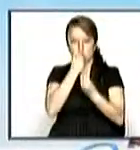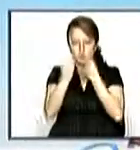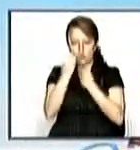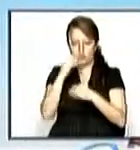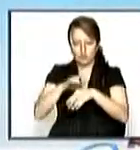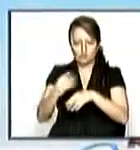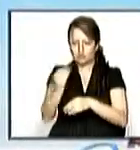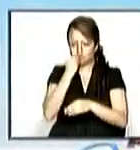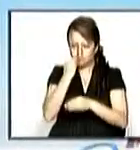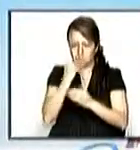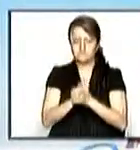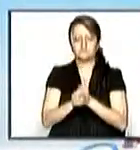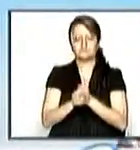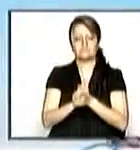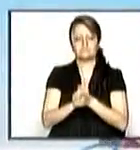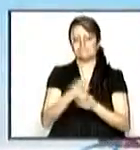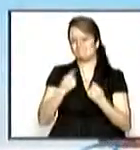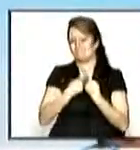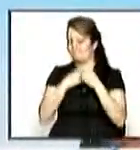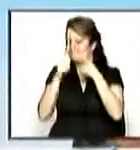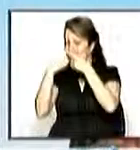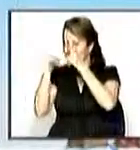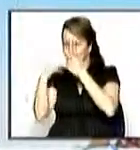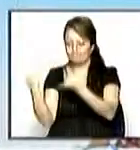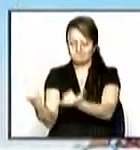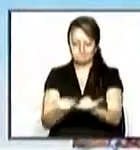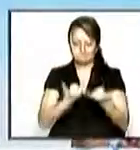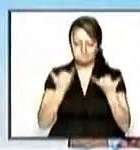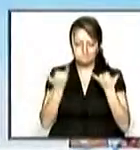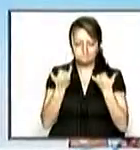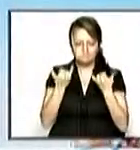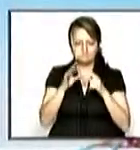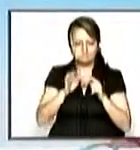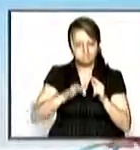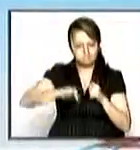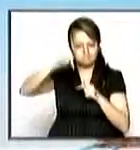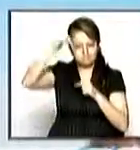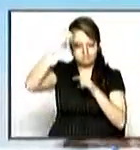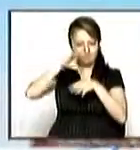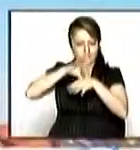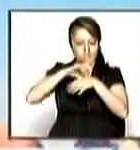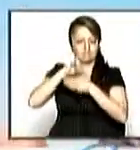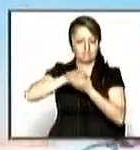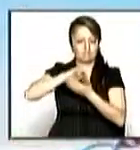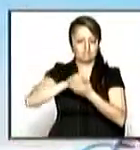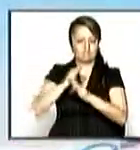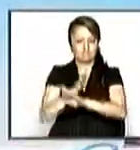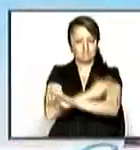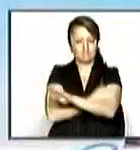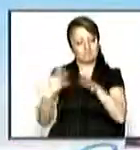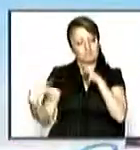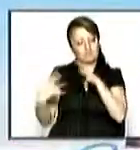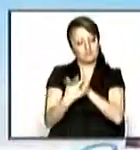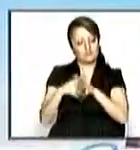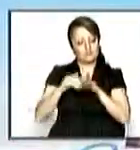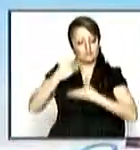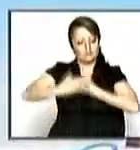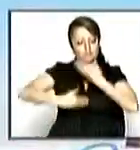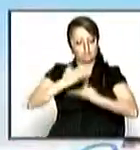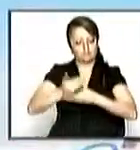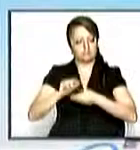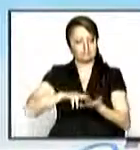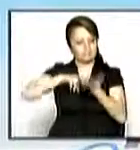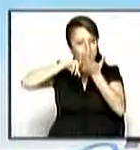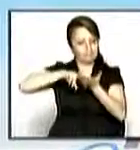con flebólogos. Es decir, somos un equipo de personas que nos dimos a la tarea de integrar todos esos procesos